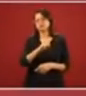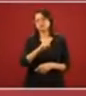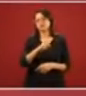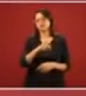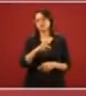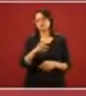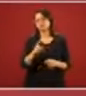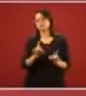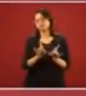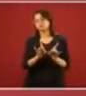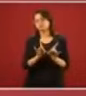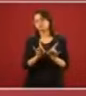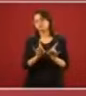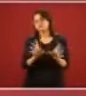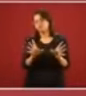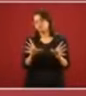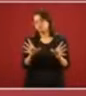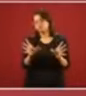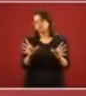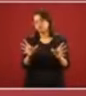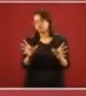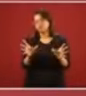quienes